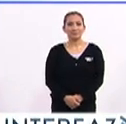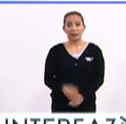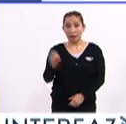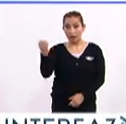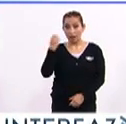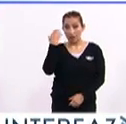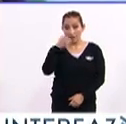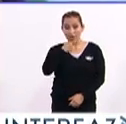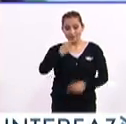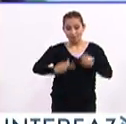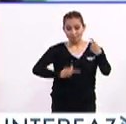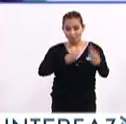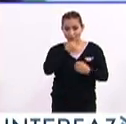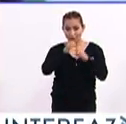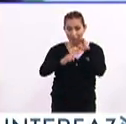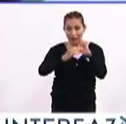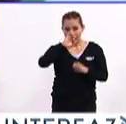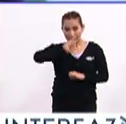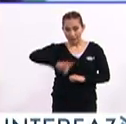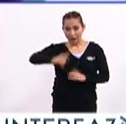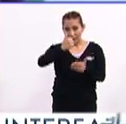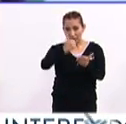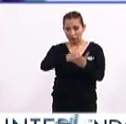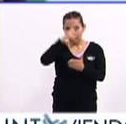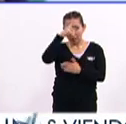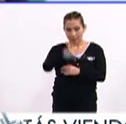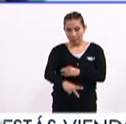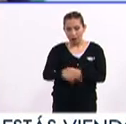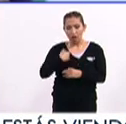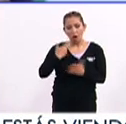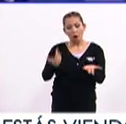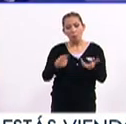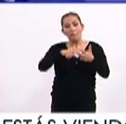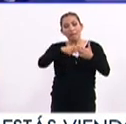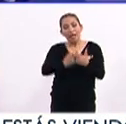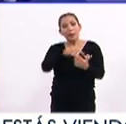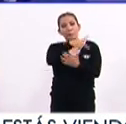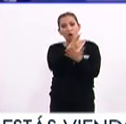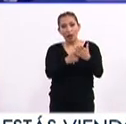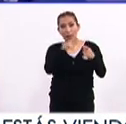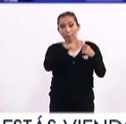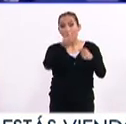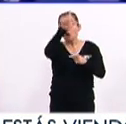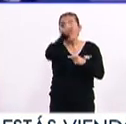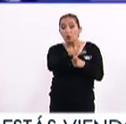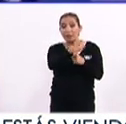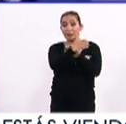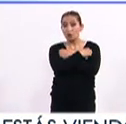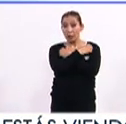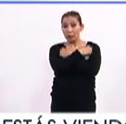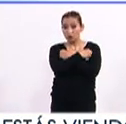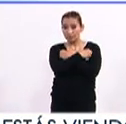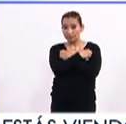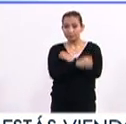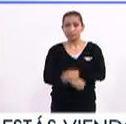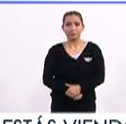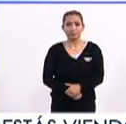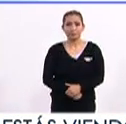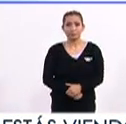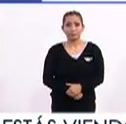En conferencia de prensa, la jefa de gobierno de Ciudad de México puso en marcha el programa Lunes por la Educación.